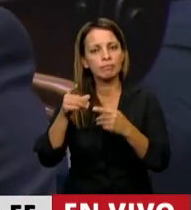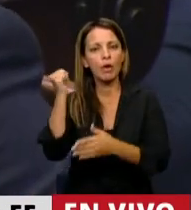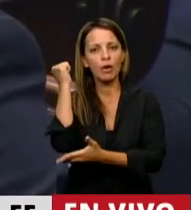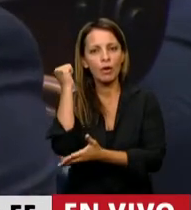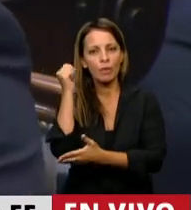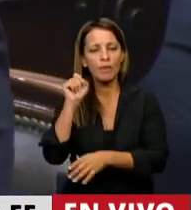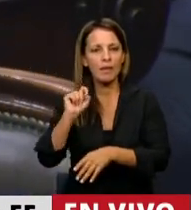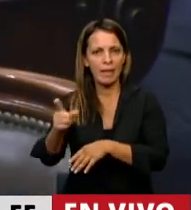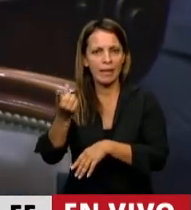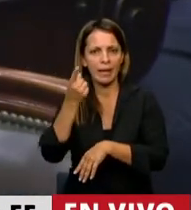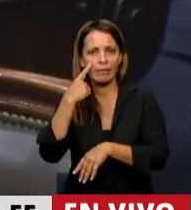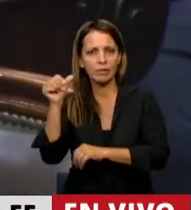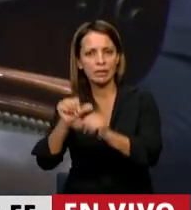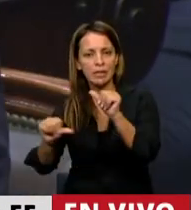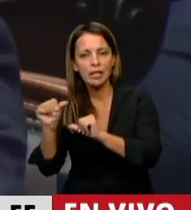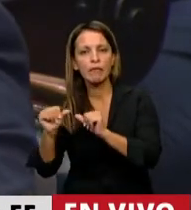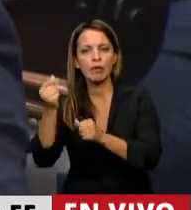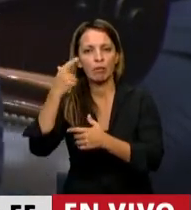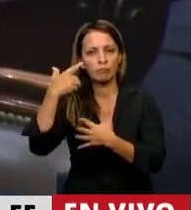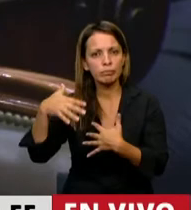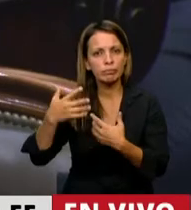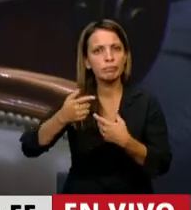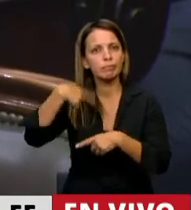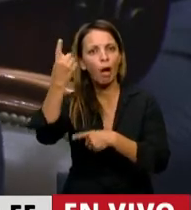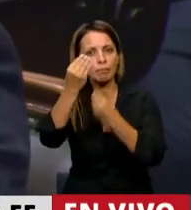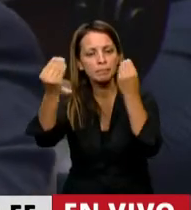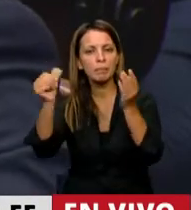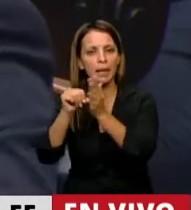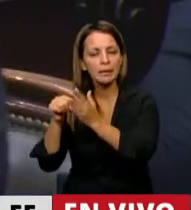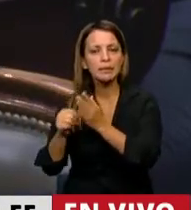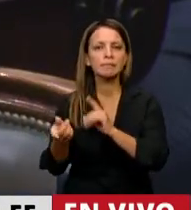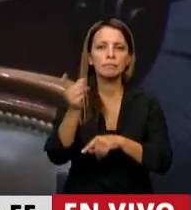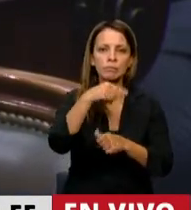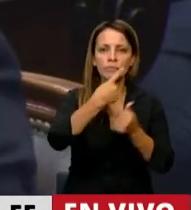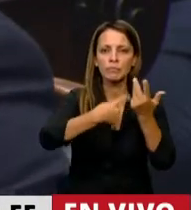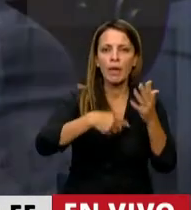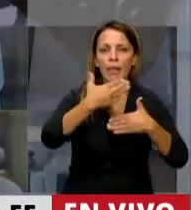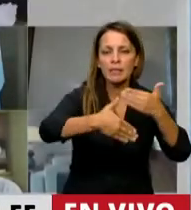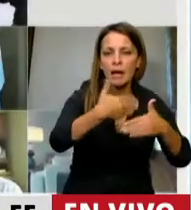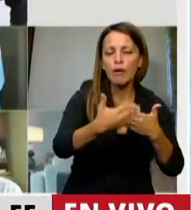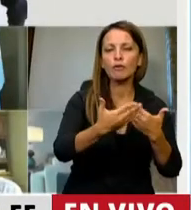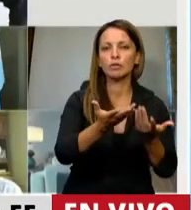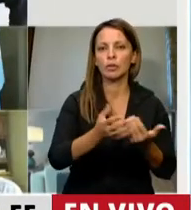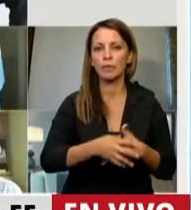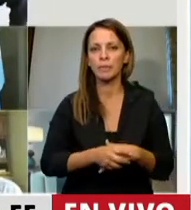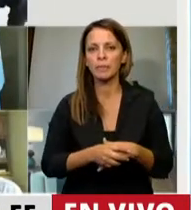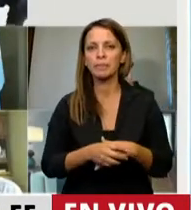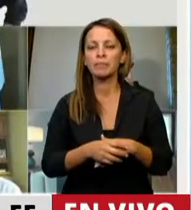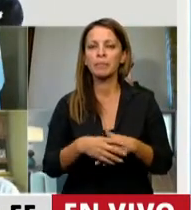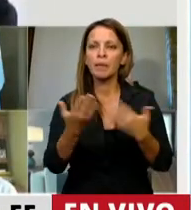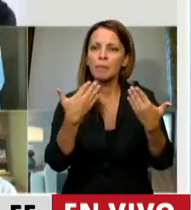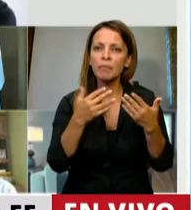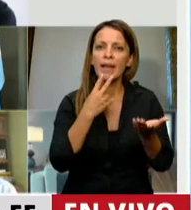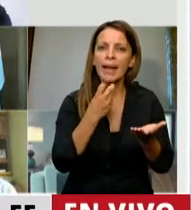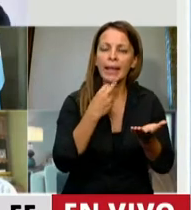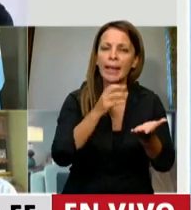del conocimiento, la otra de la transición verde, la otra de la de agregado de valor, la otra del desarrollo, de las energías